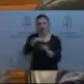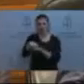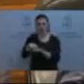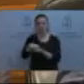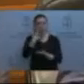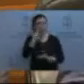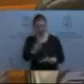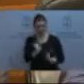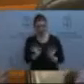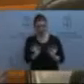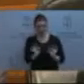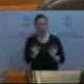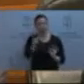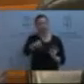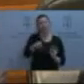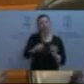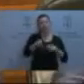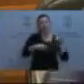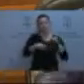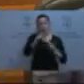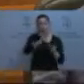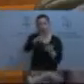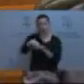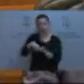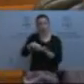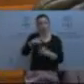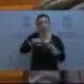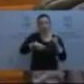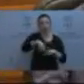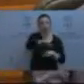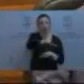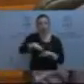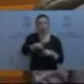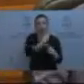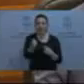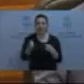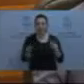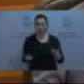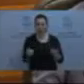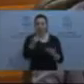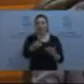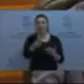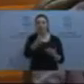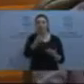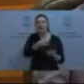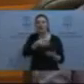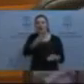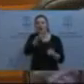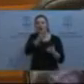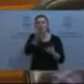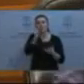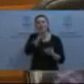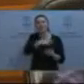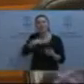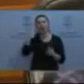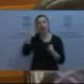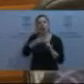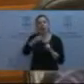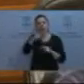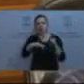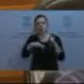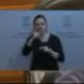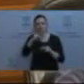Claro, también implica la construcción de centros allá donde se necesitan, pero usted solo ha querido mencionar los que pretenden construir. Yo entiendo que este es un